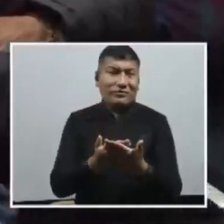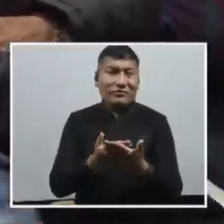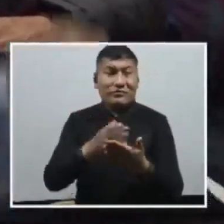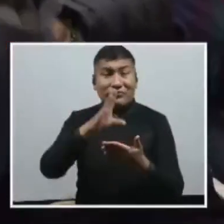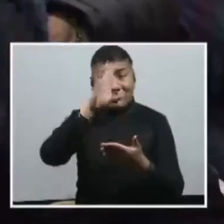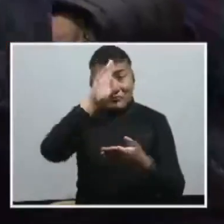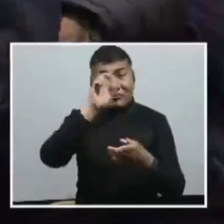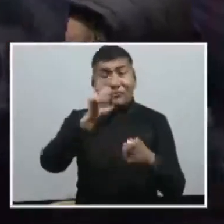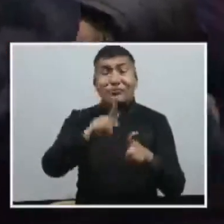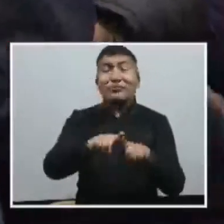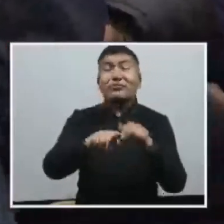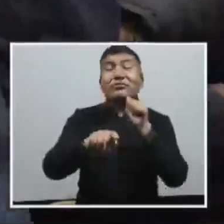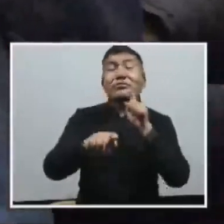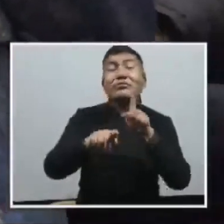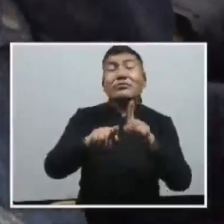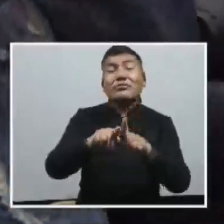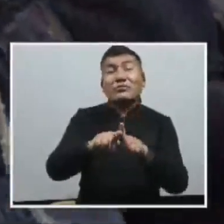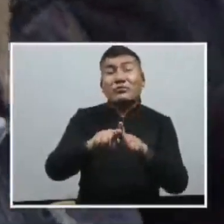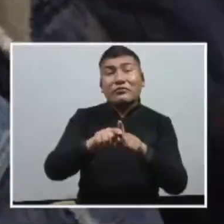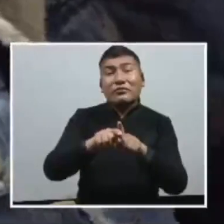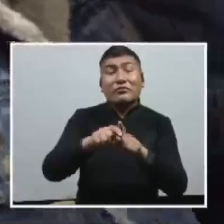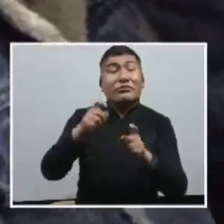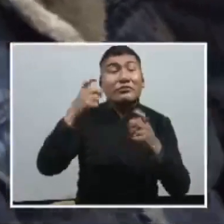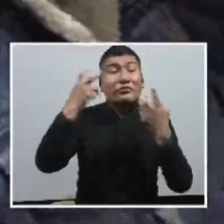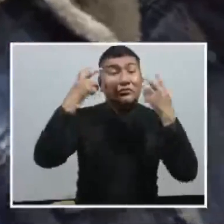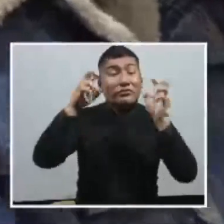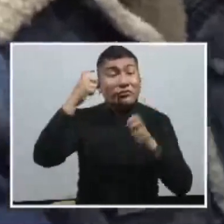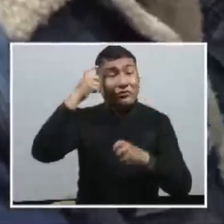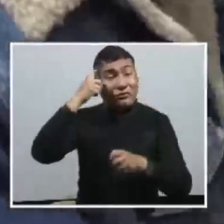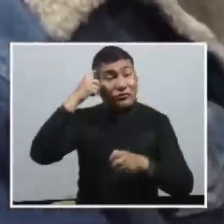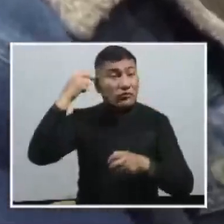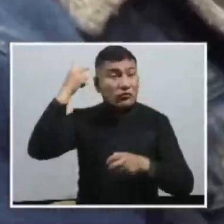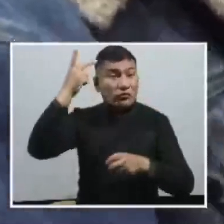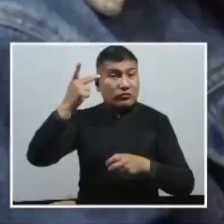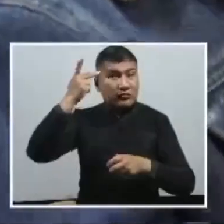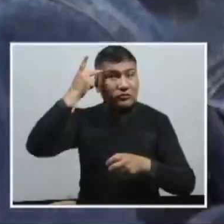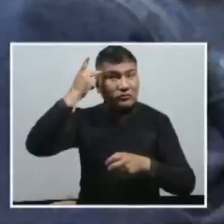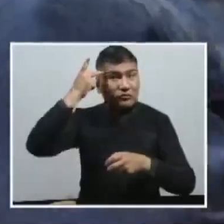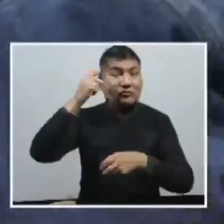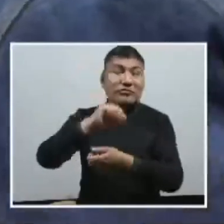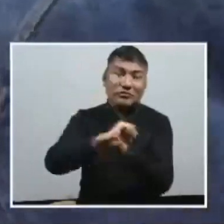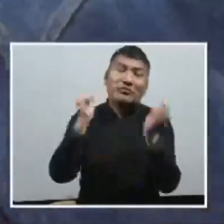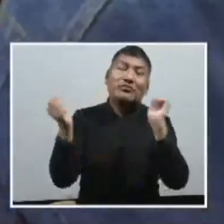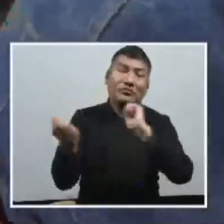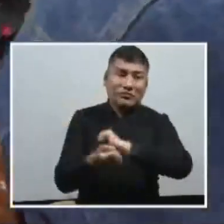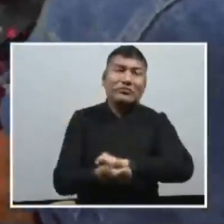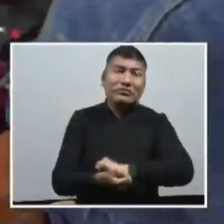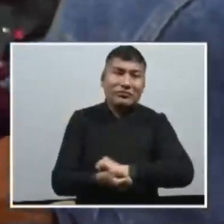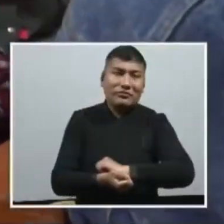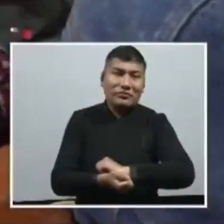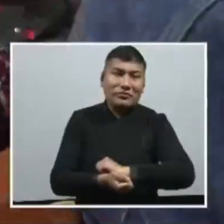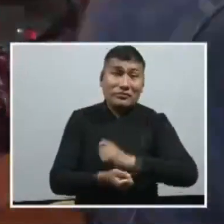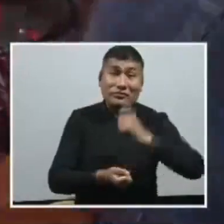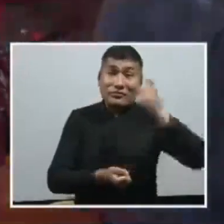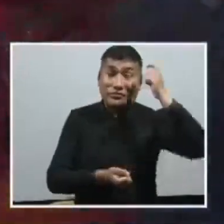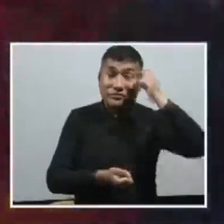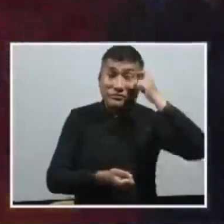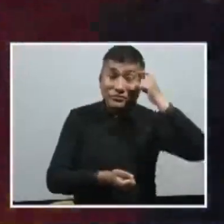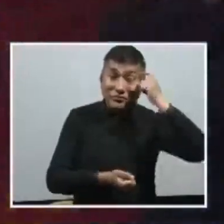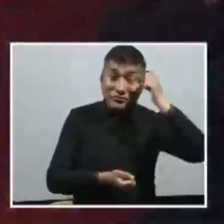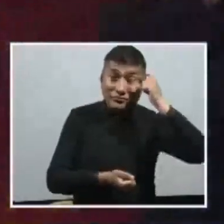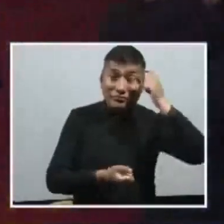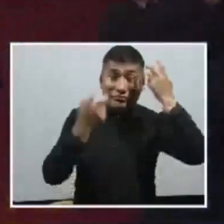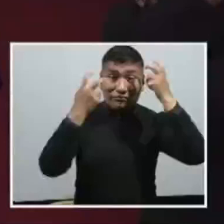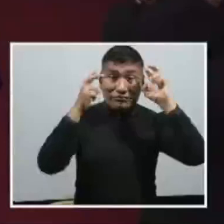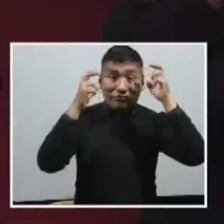Hermanos, las ideologías pasan, y las ideologías que se quieren meter en la